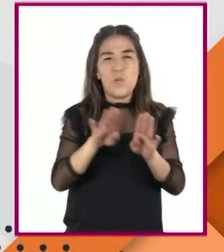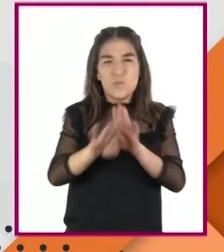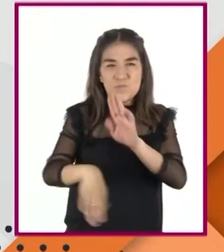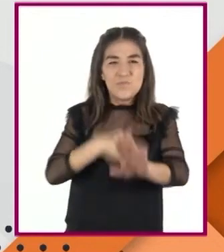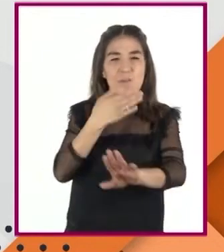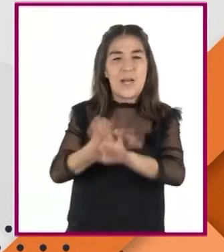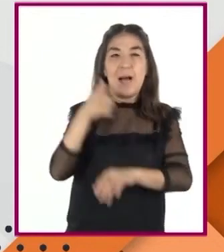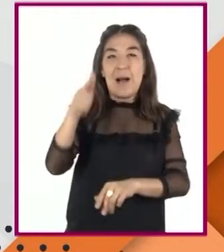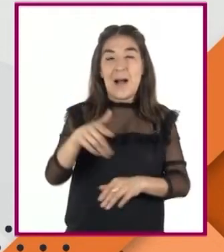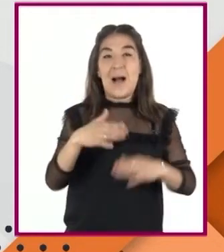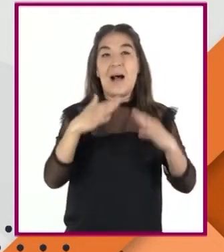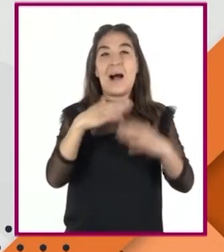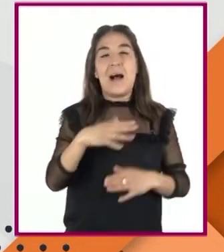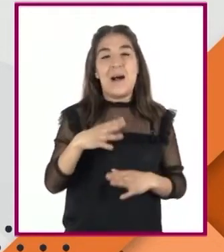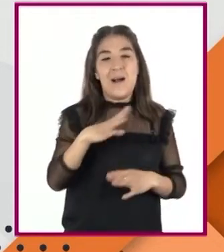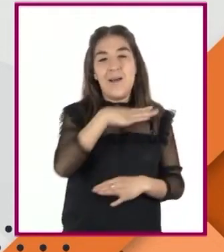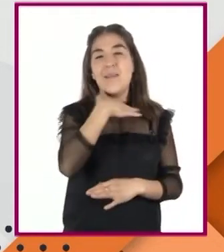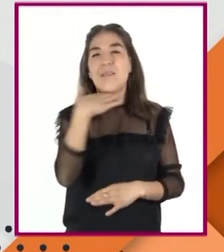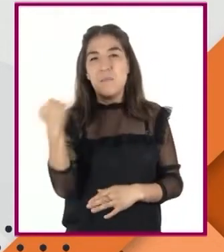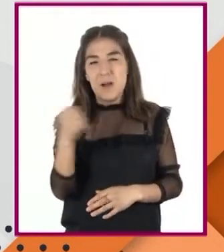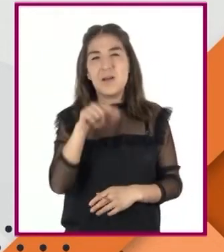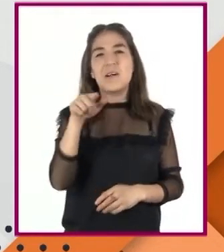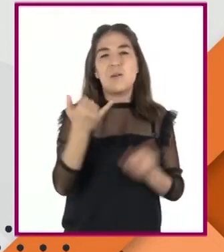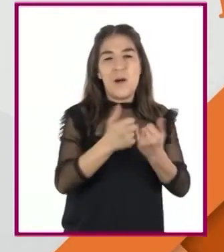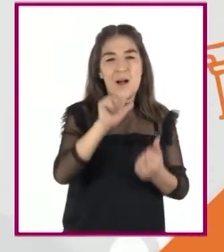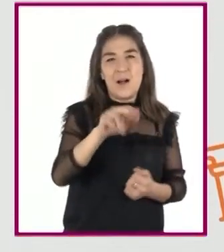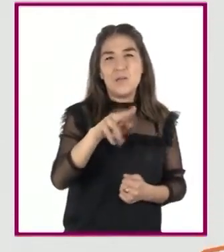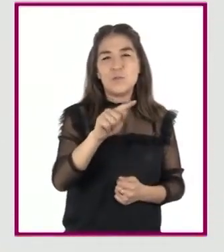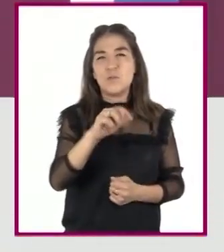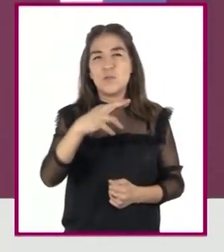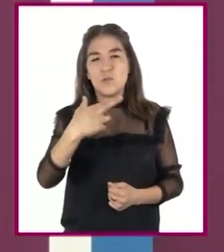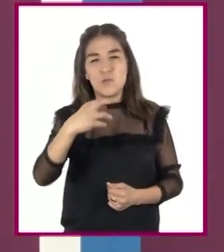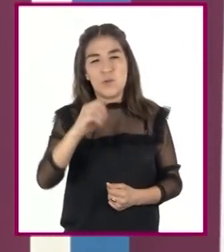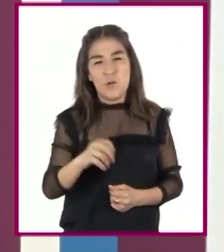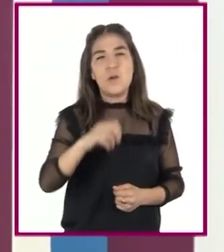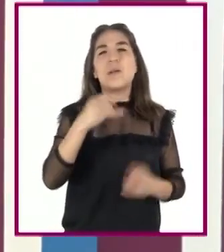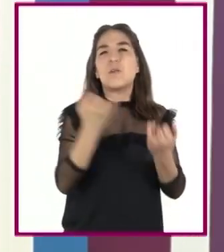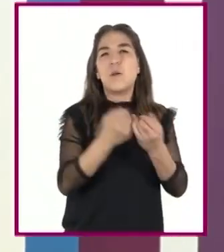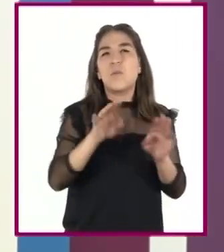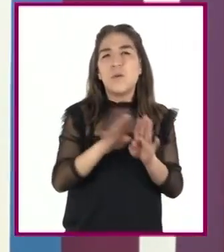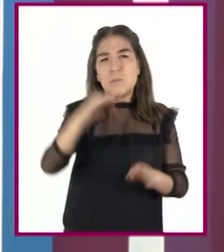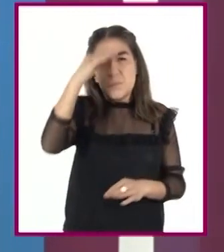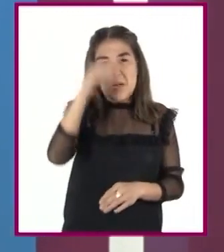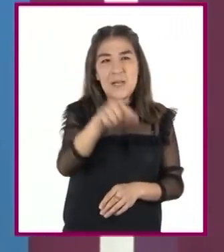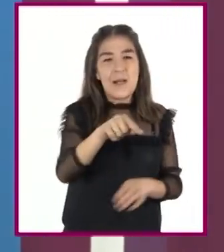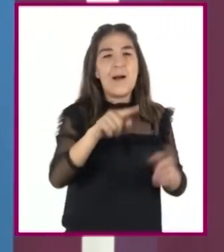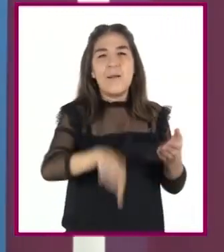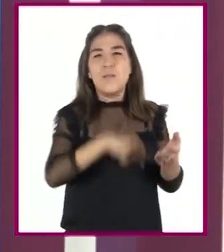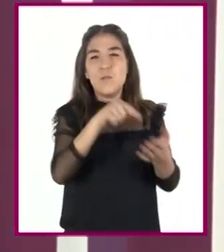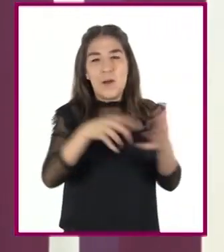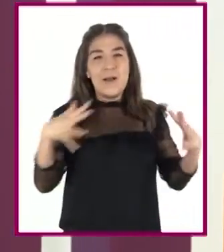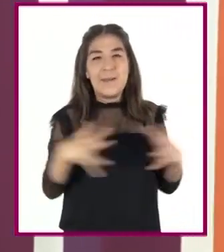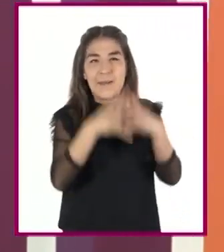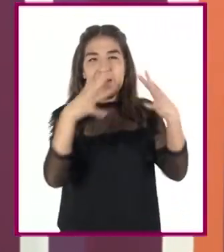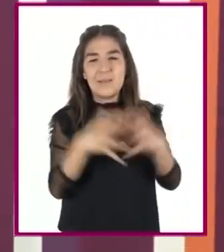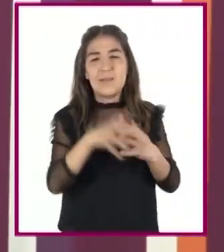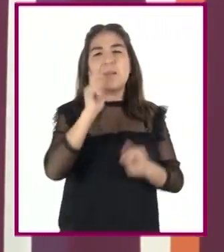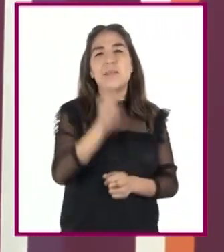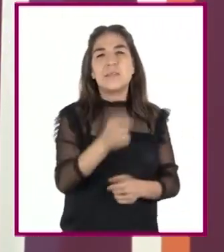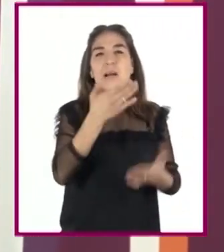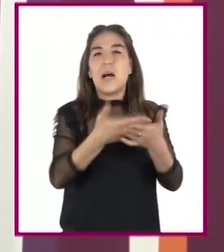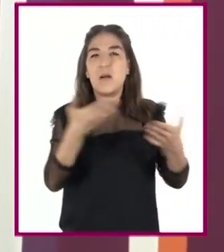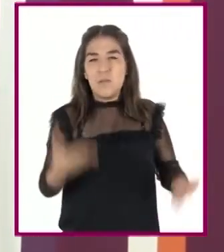y Austria-Hungría no pudieron resistir el avance debido a que sus industrias volcadas a la guerra estaban